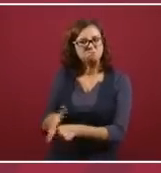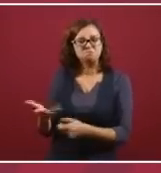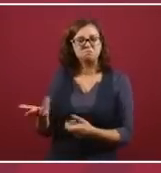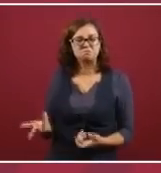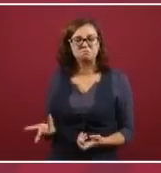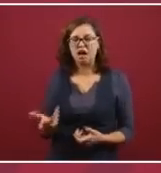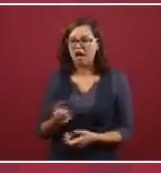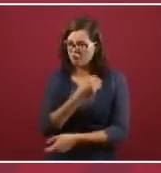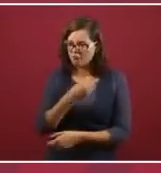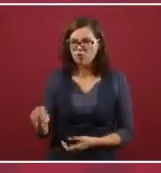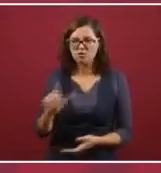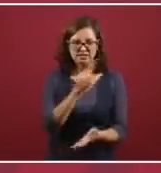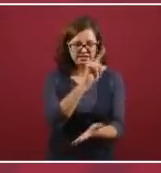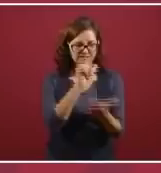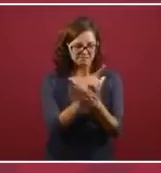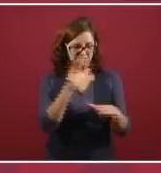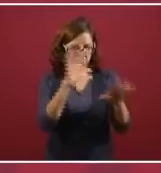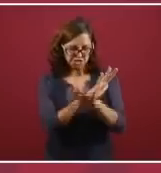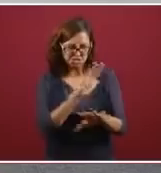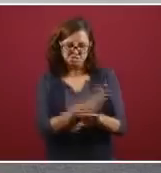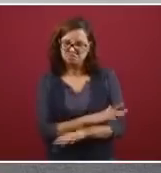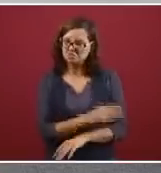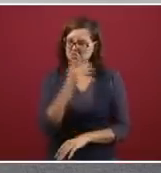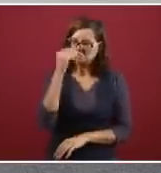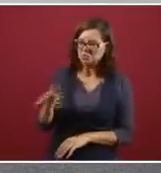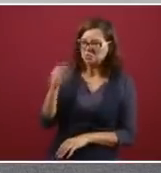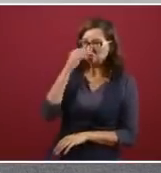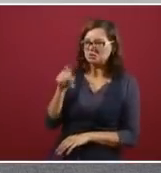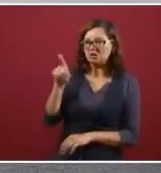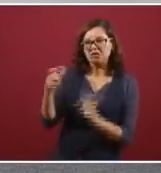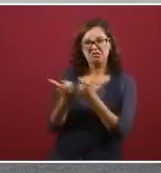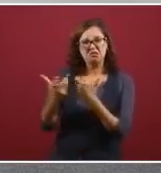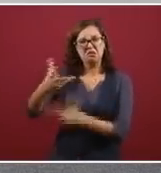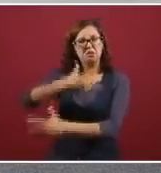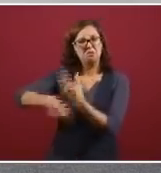llamada reforma educativa, acusándolos de lavado de dinero